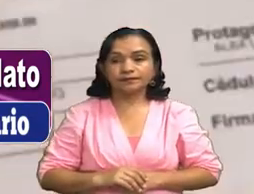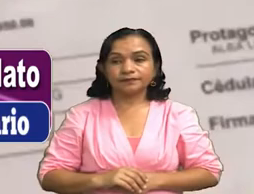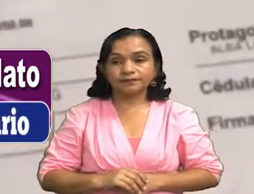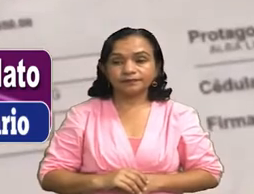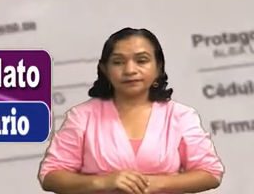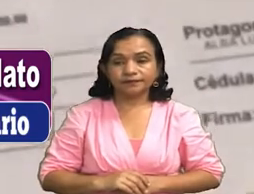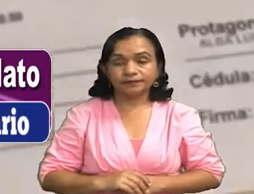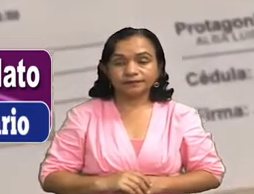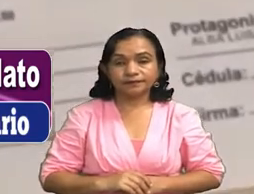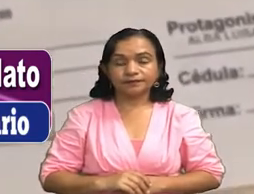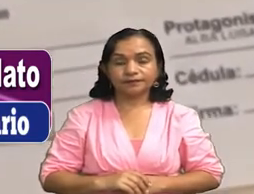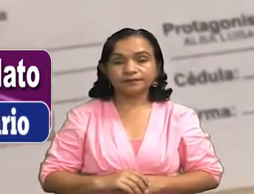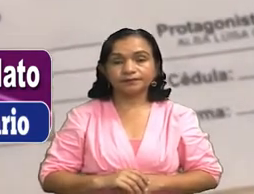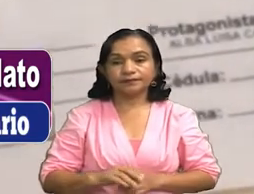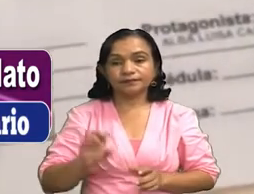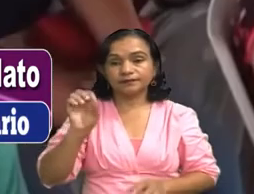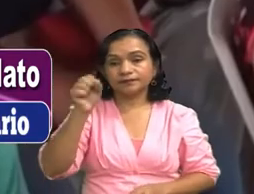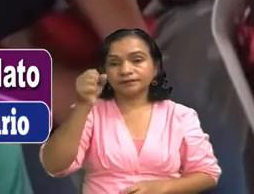El sistema segregado.